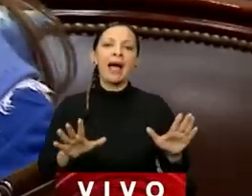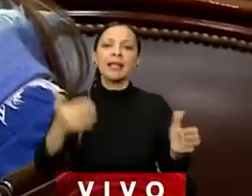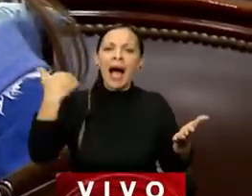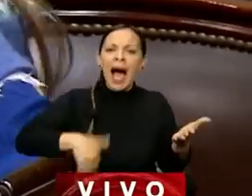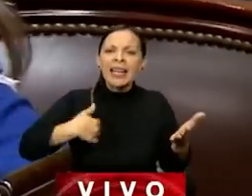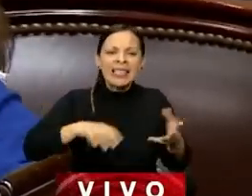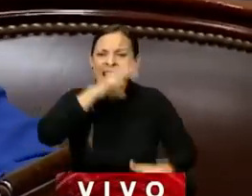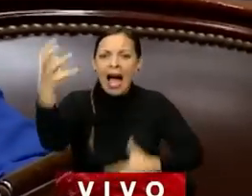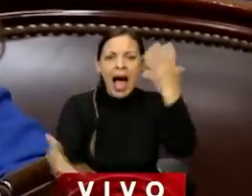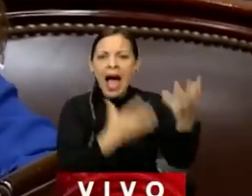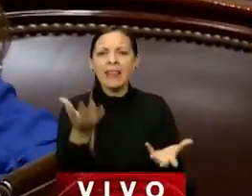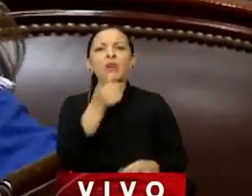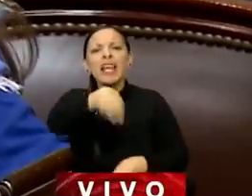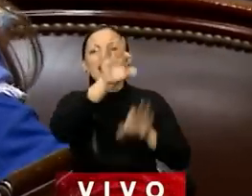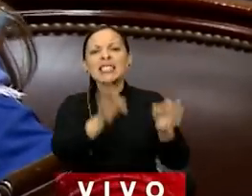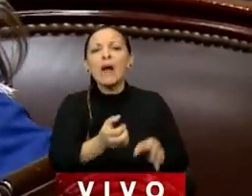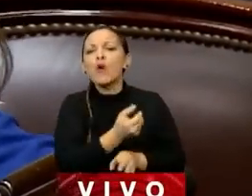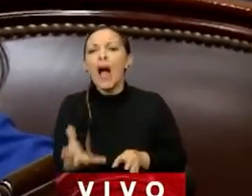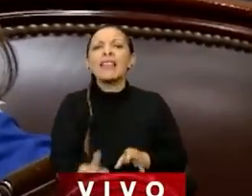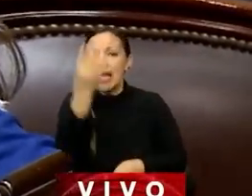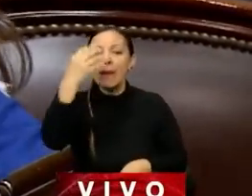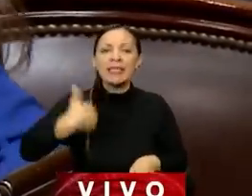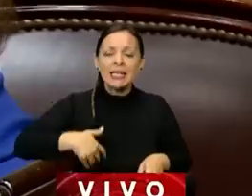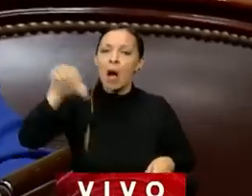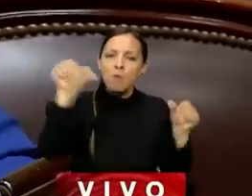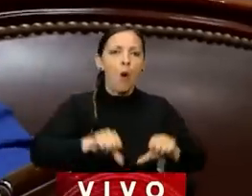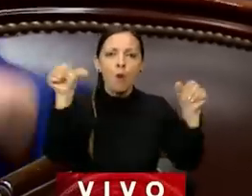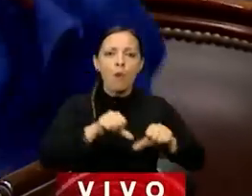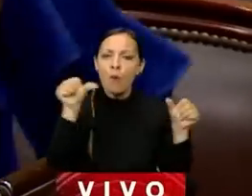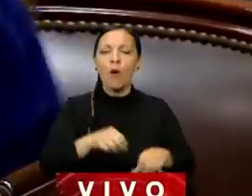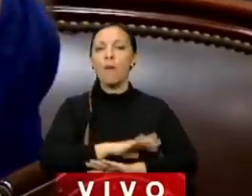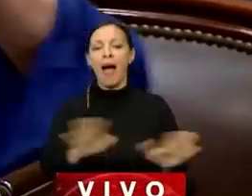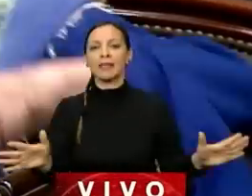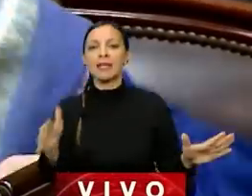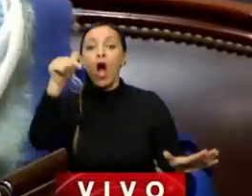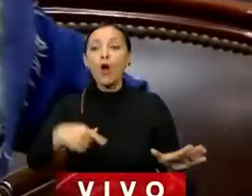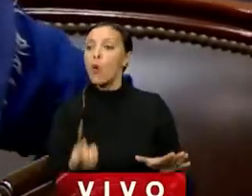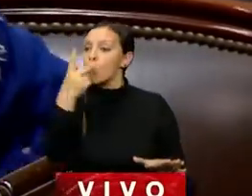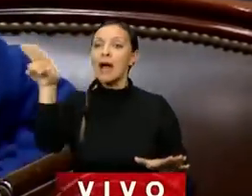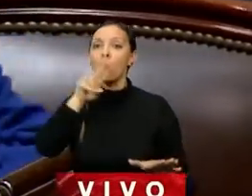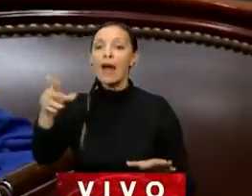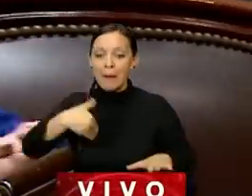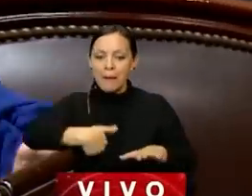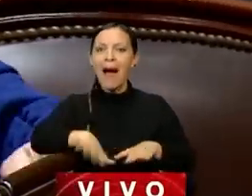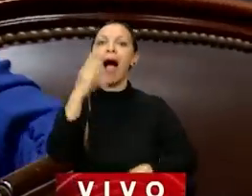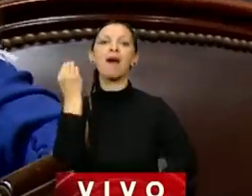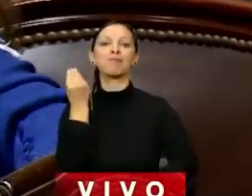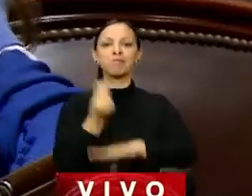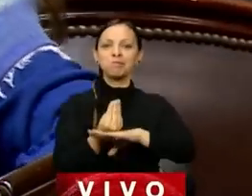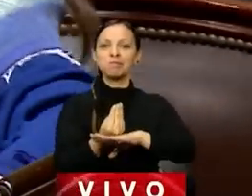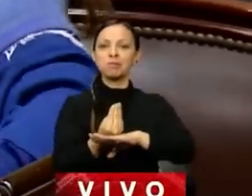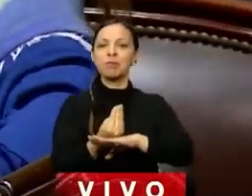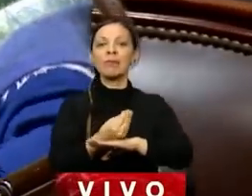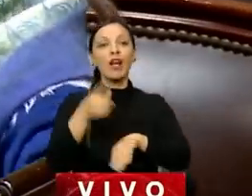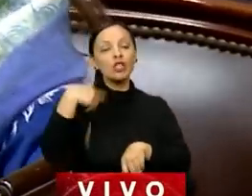incendia. ¿Saben cuántas veces el país se incendió? Hoy, cuando una mujer se va a sentar ahí,